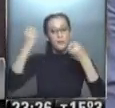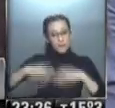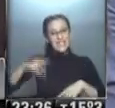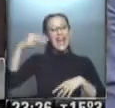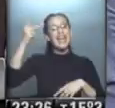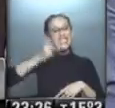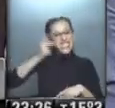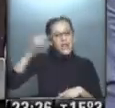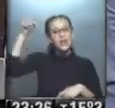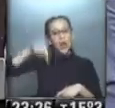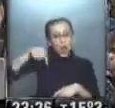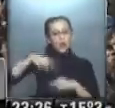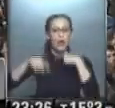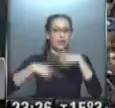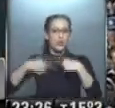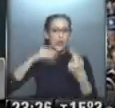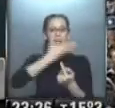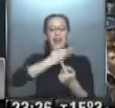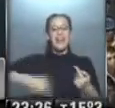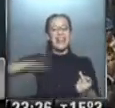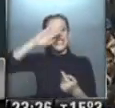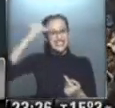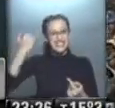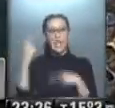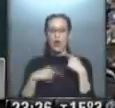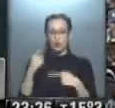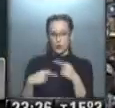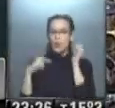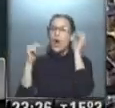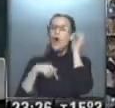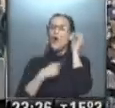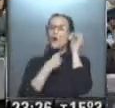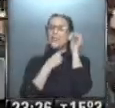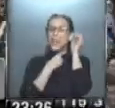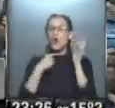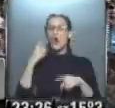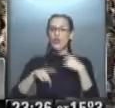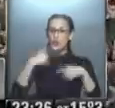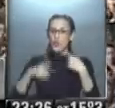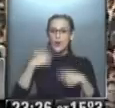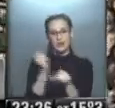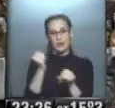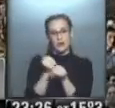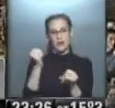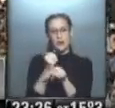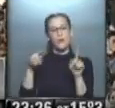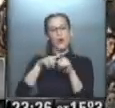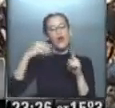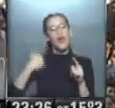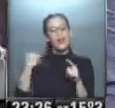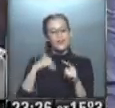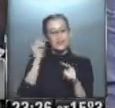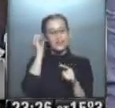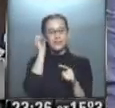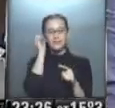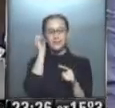Néstor y que hoy con tanta fuerza y tanto coraje lleva a Cristina. Yo quiero que sigamos transformando la Argentina, que de acá